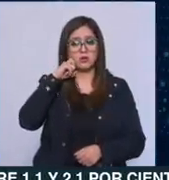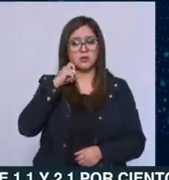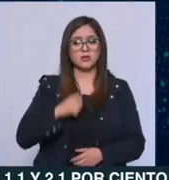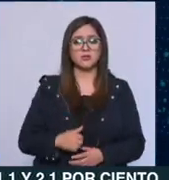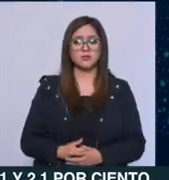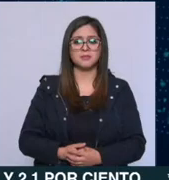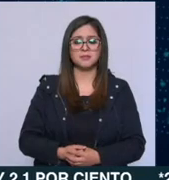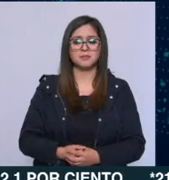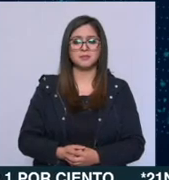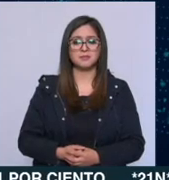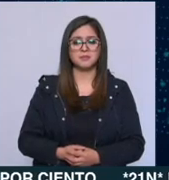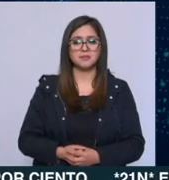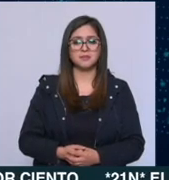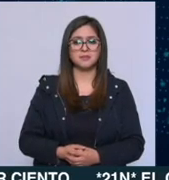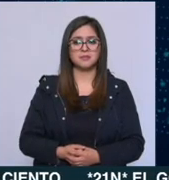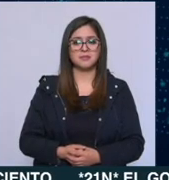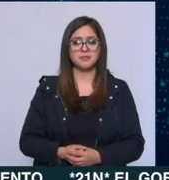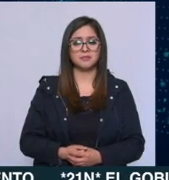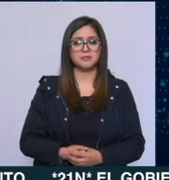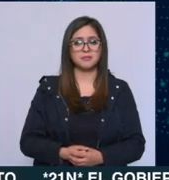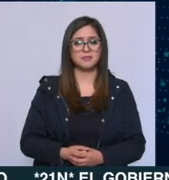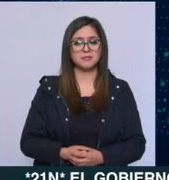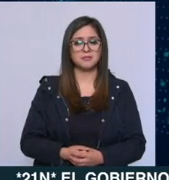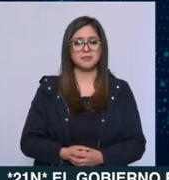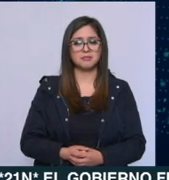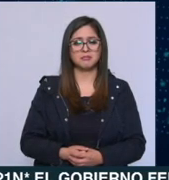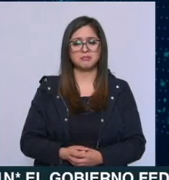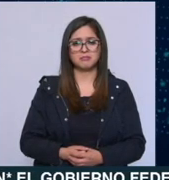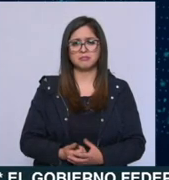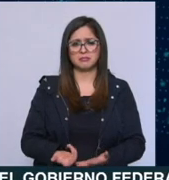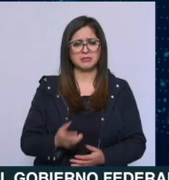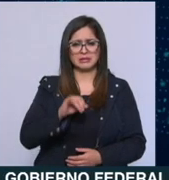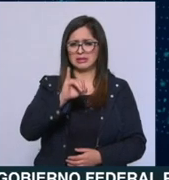Pues sí, pero sabes que ya valió madres, o sea,